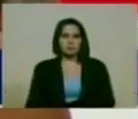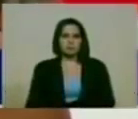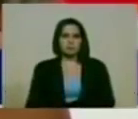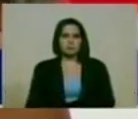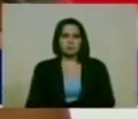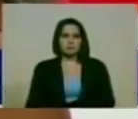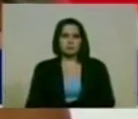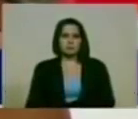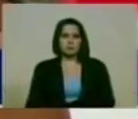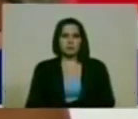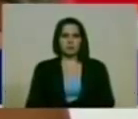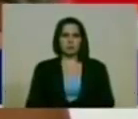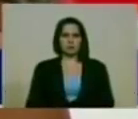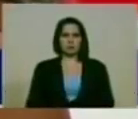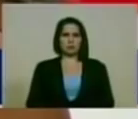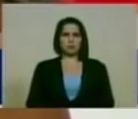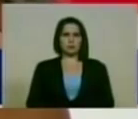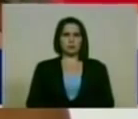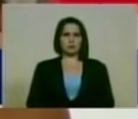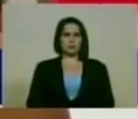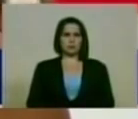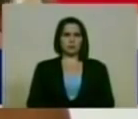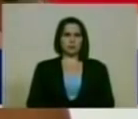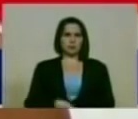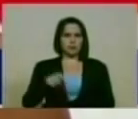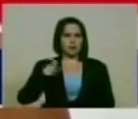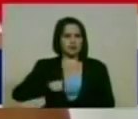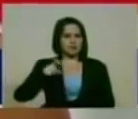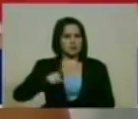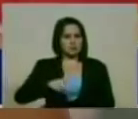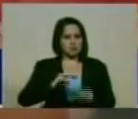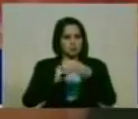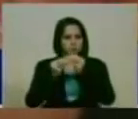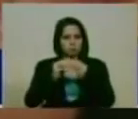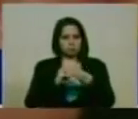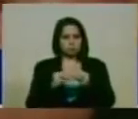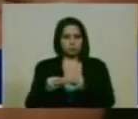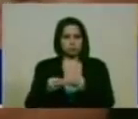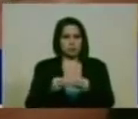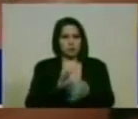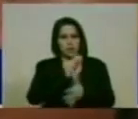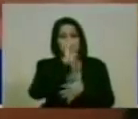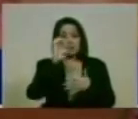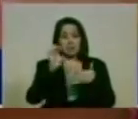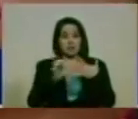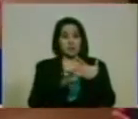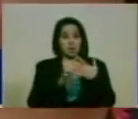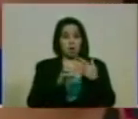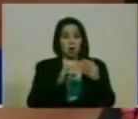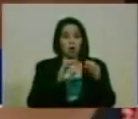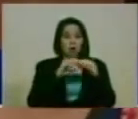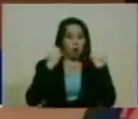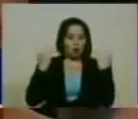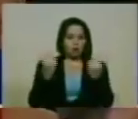Necesitamos hilvanar una estrategia organizativa perfecta